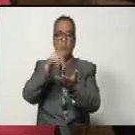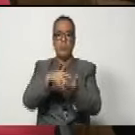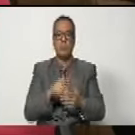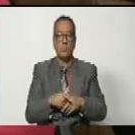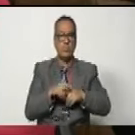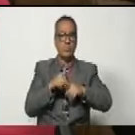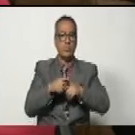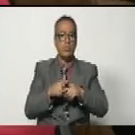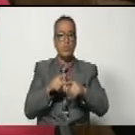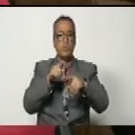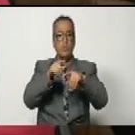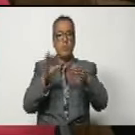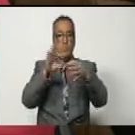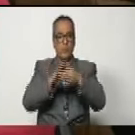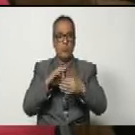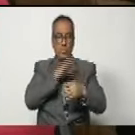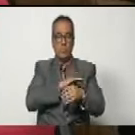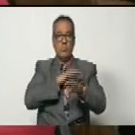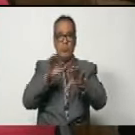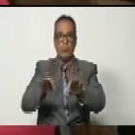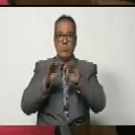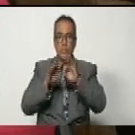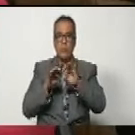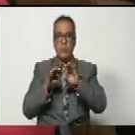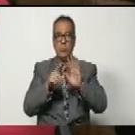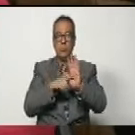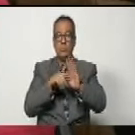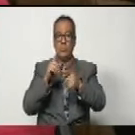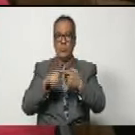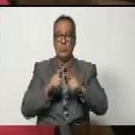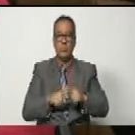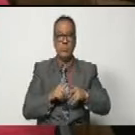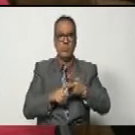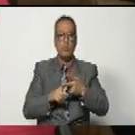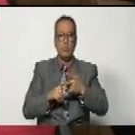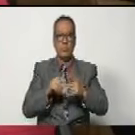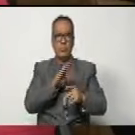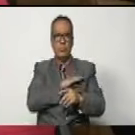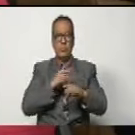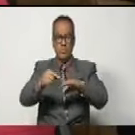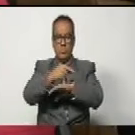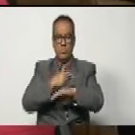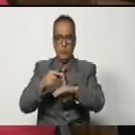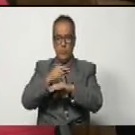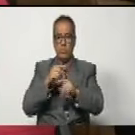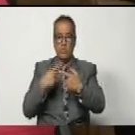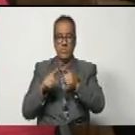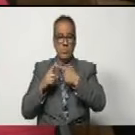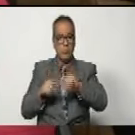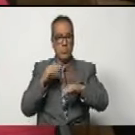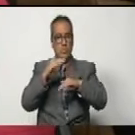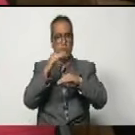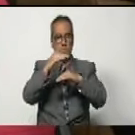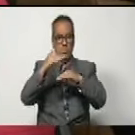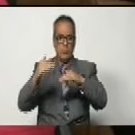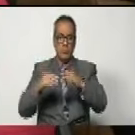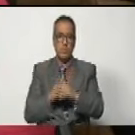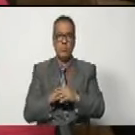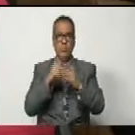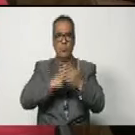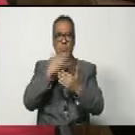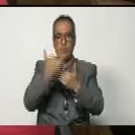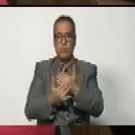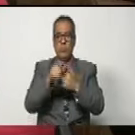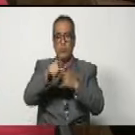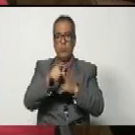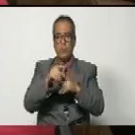protagónica la gestión social y en especial las atribuciones y competencias del autogobierno en las distintas etapas de diagnóstico,